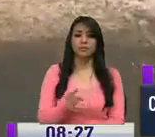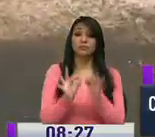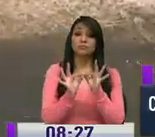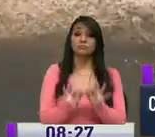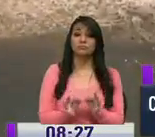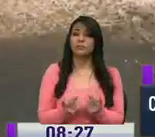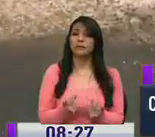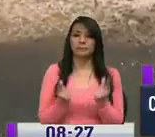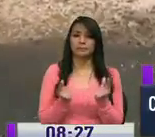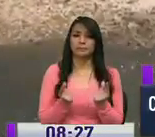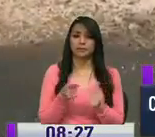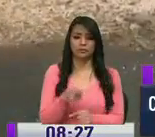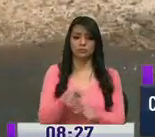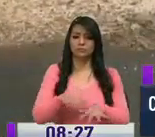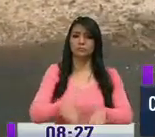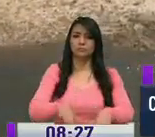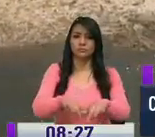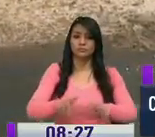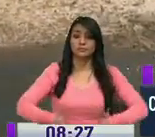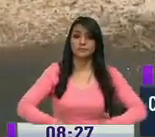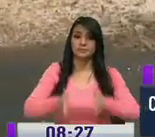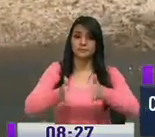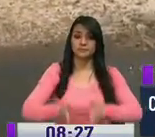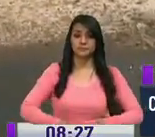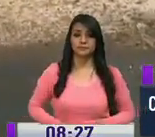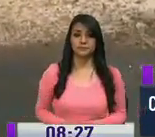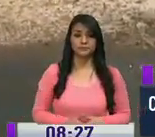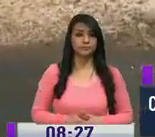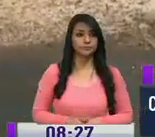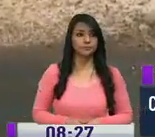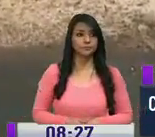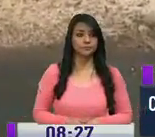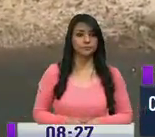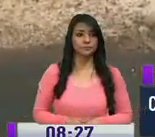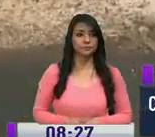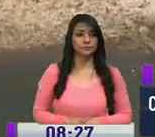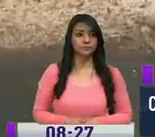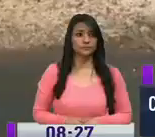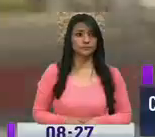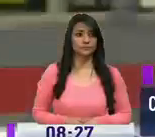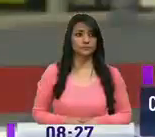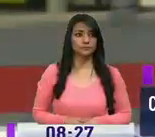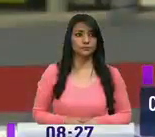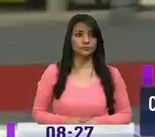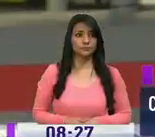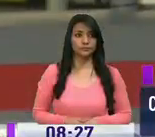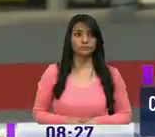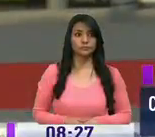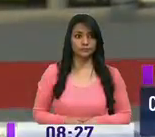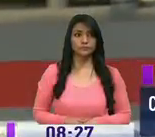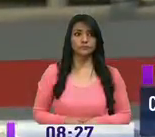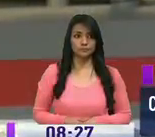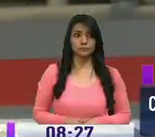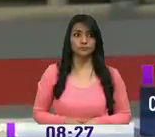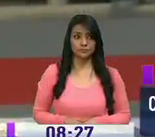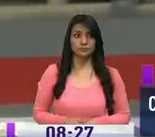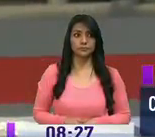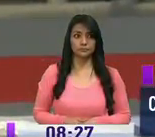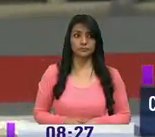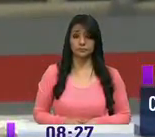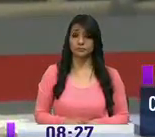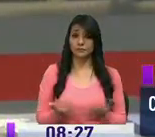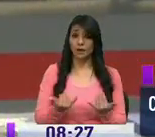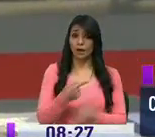inmediato esa parte de la vía. En Quito informó Andrea Orbe. Yo creo que esto sí lo puede hacer